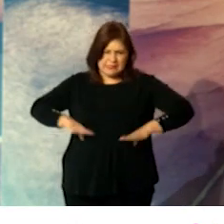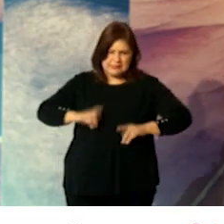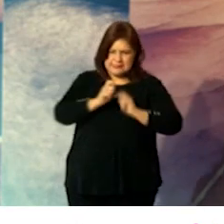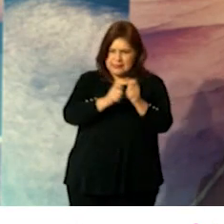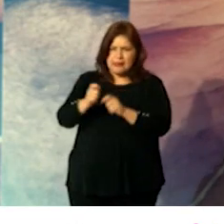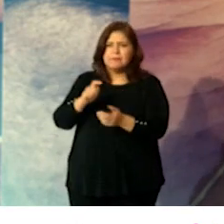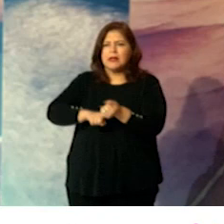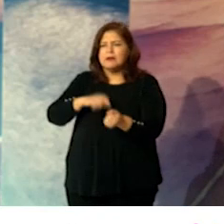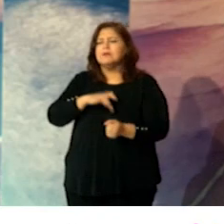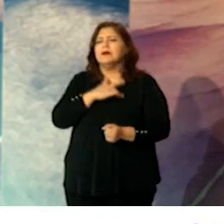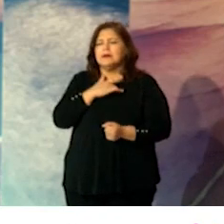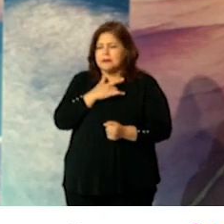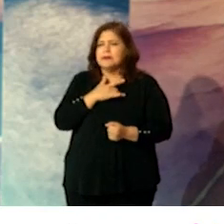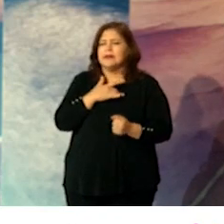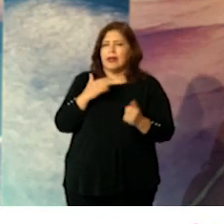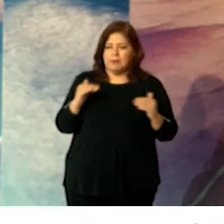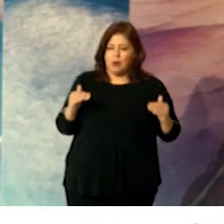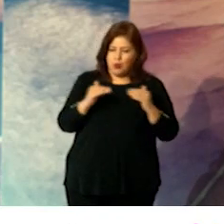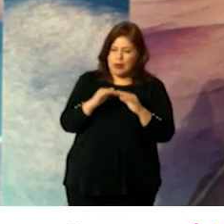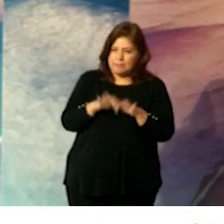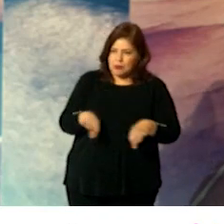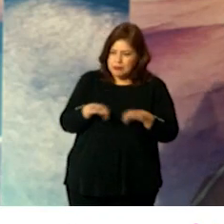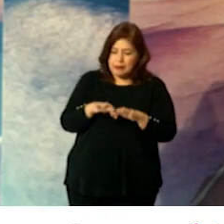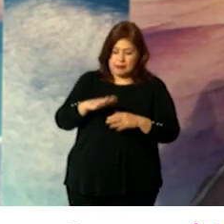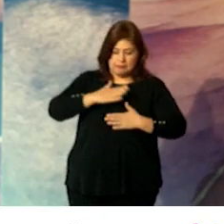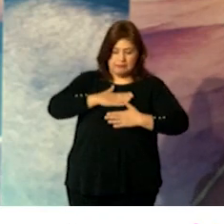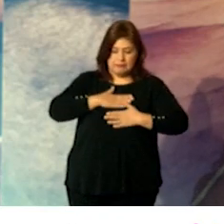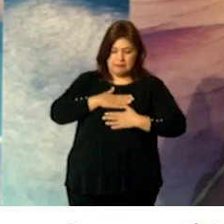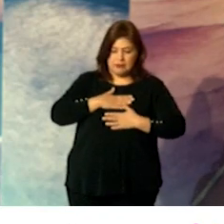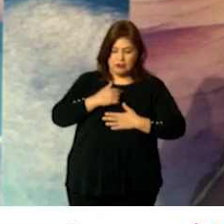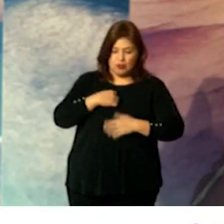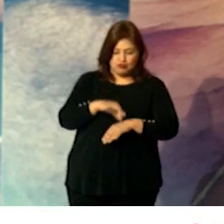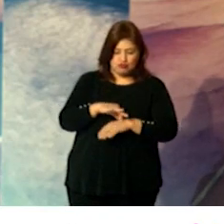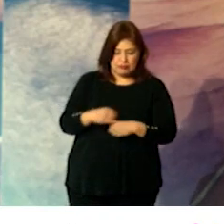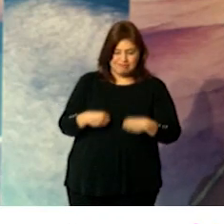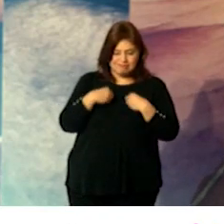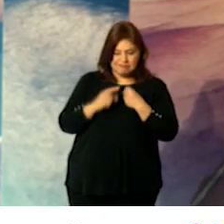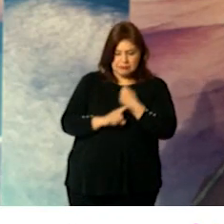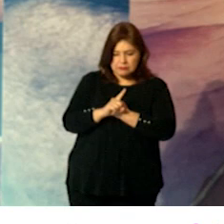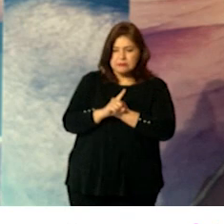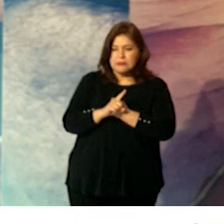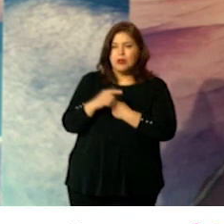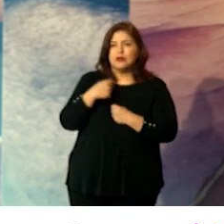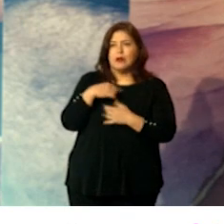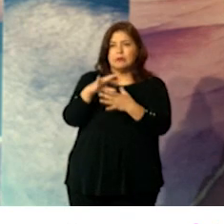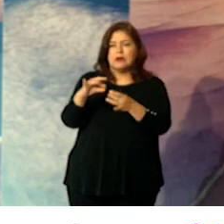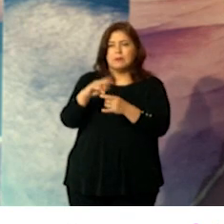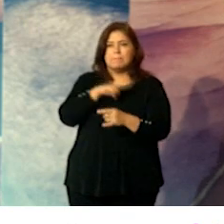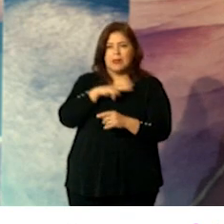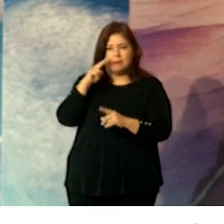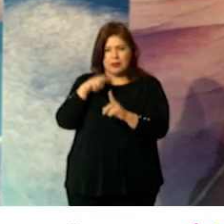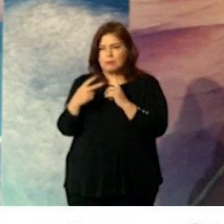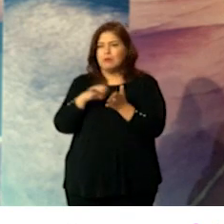de desigualdades es fundamental cuando la persona que directamente vive la problemática puede hablar desde su perspectiva. Por ejemplo,